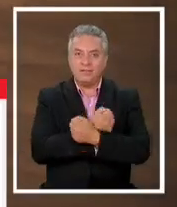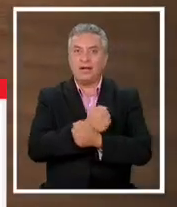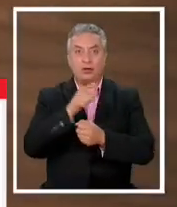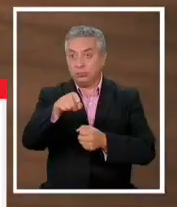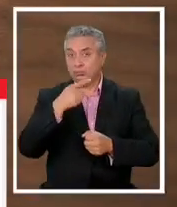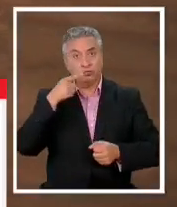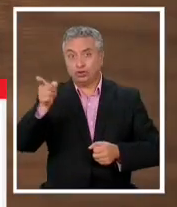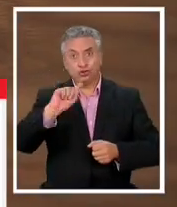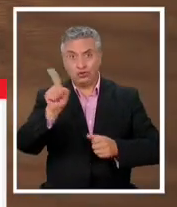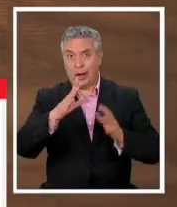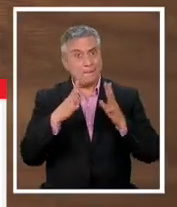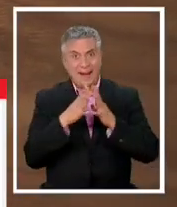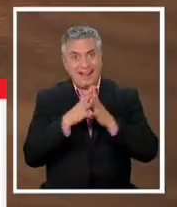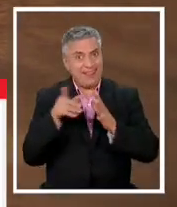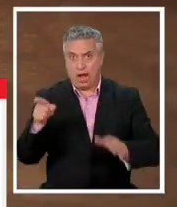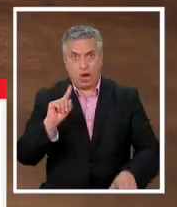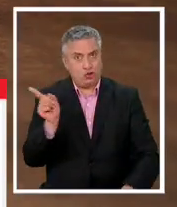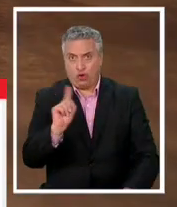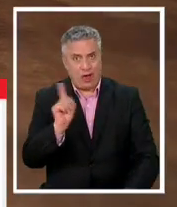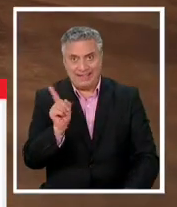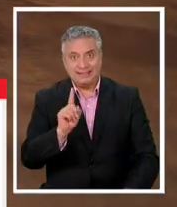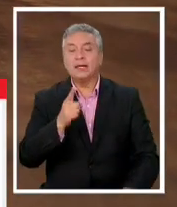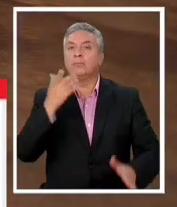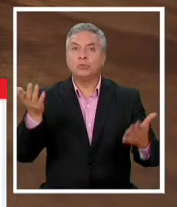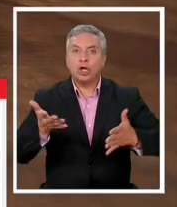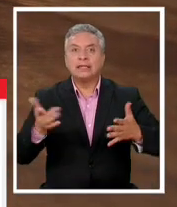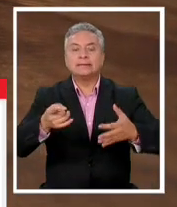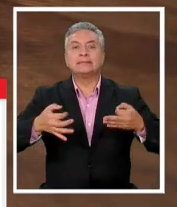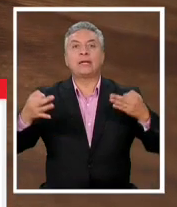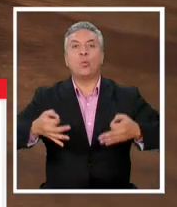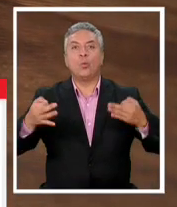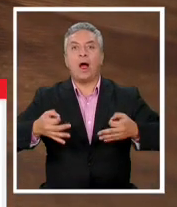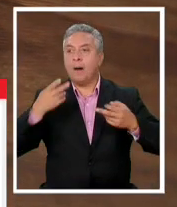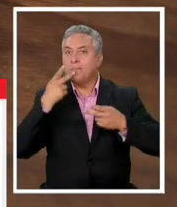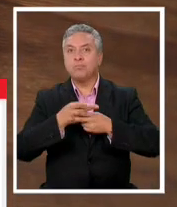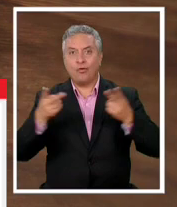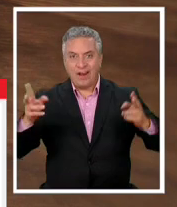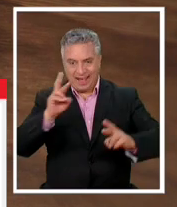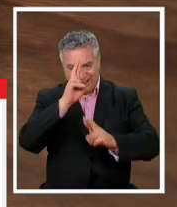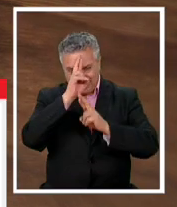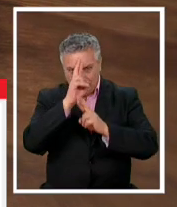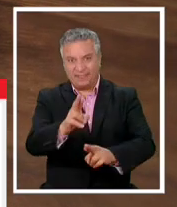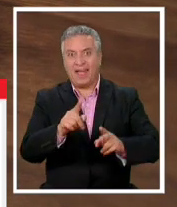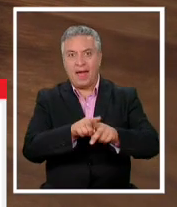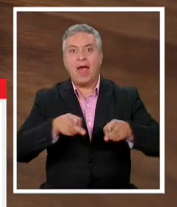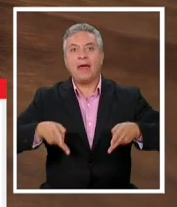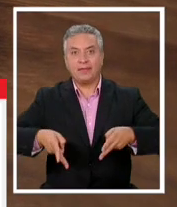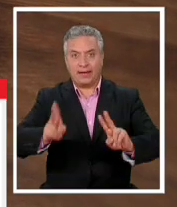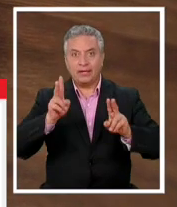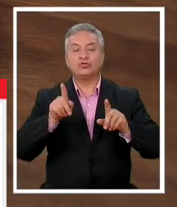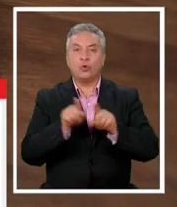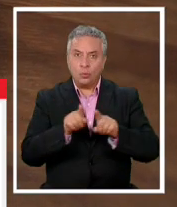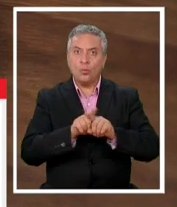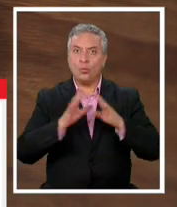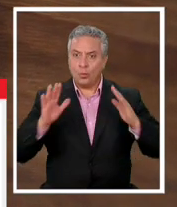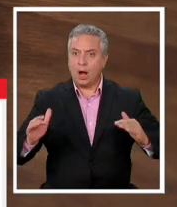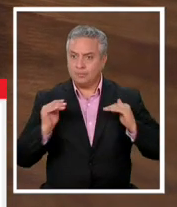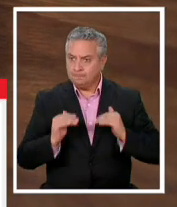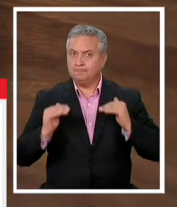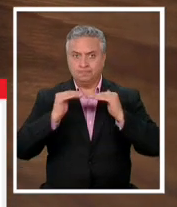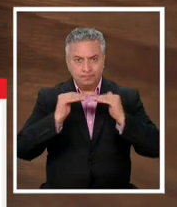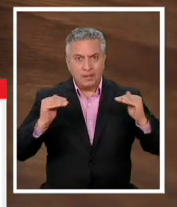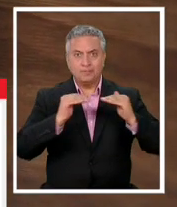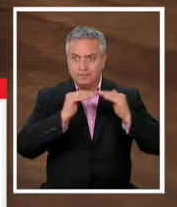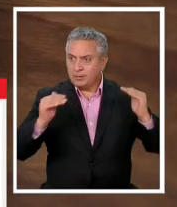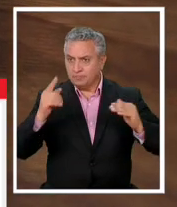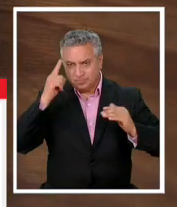instituciones militares, dicta que su deber es garantizar la seguridad pública, respetar los derechos fundamentales y mandata promover la paridad en espacios de